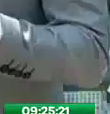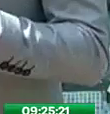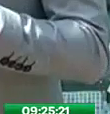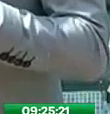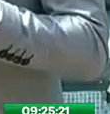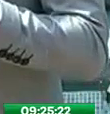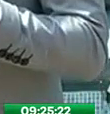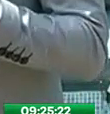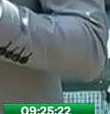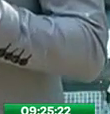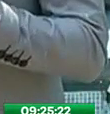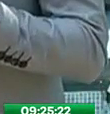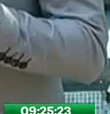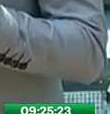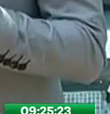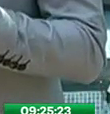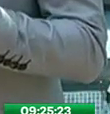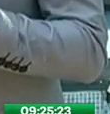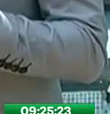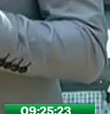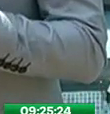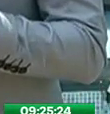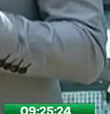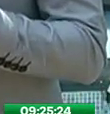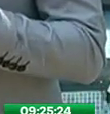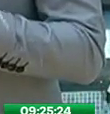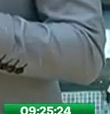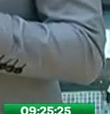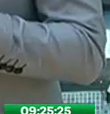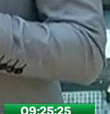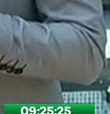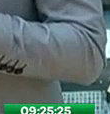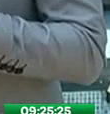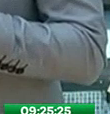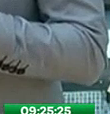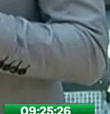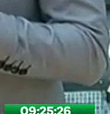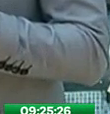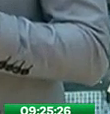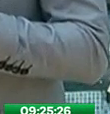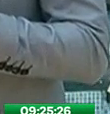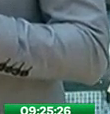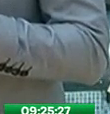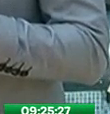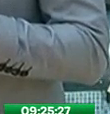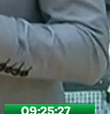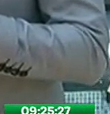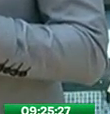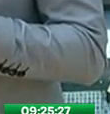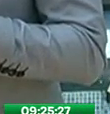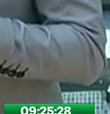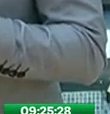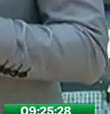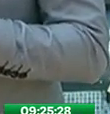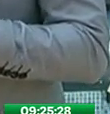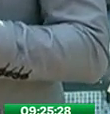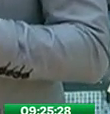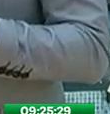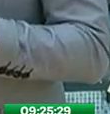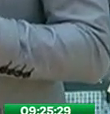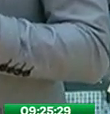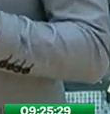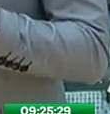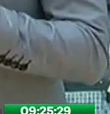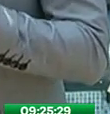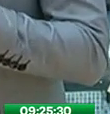un promedio de 1.200 personas diarias son atendidas en la oficina matriz del iess acá en el centro de guayaquil de